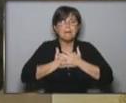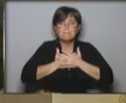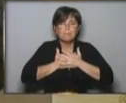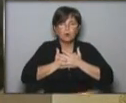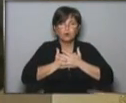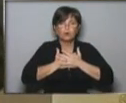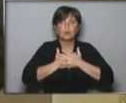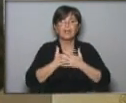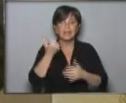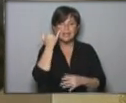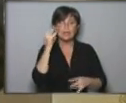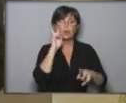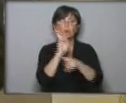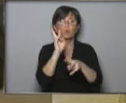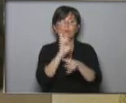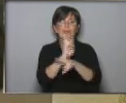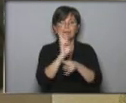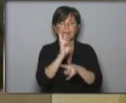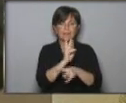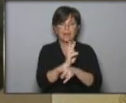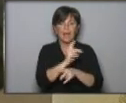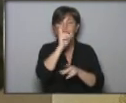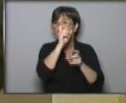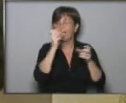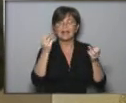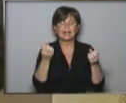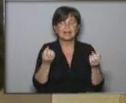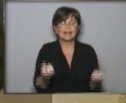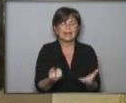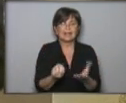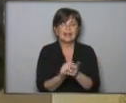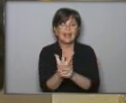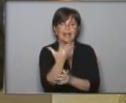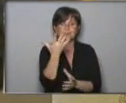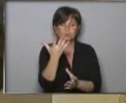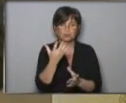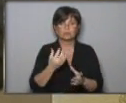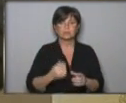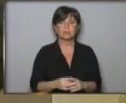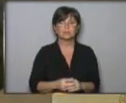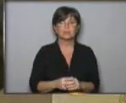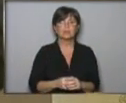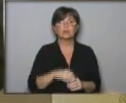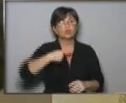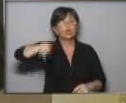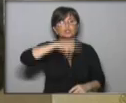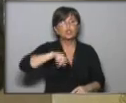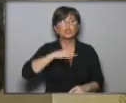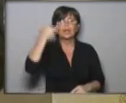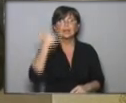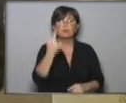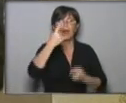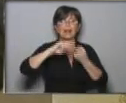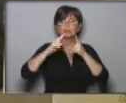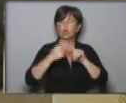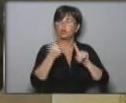y cuida la creación en este momento en que nosotros tenemos una relación